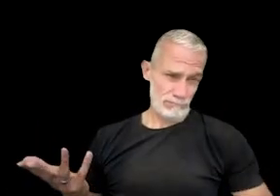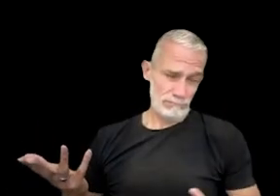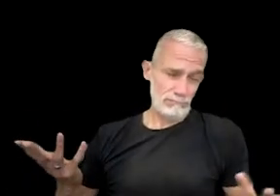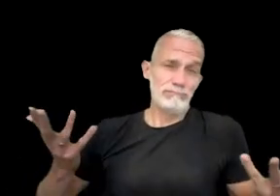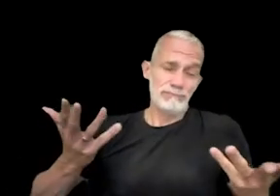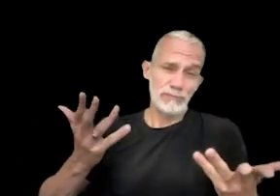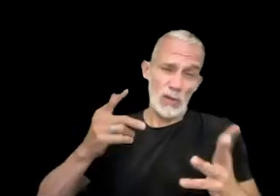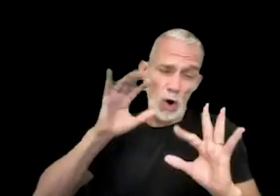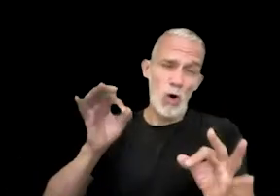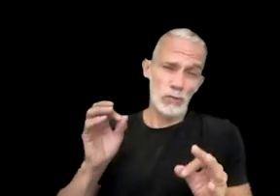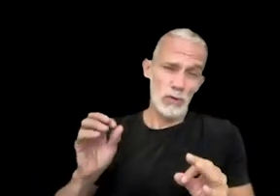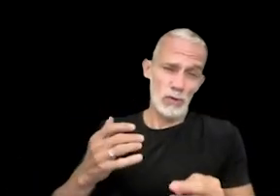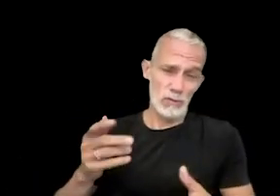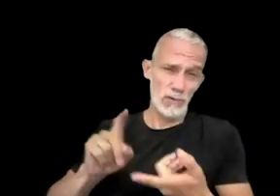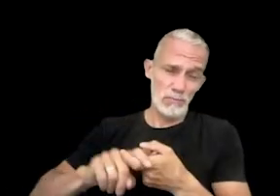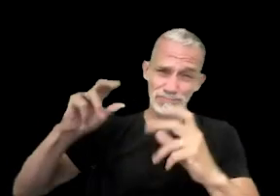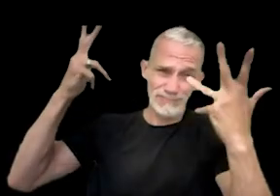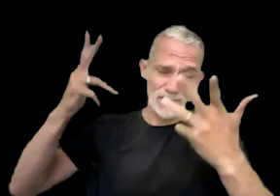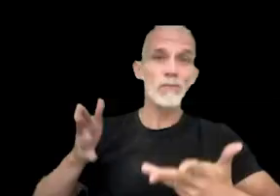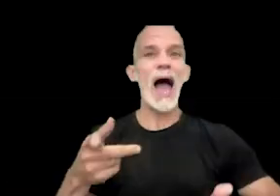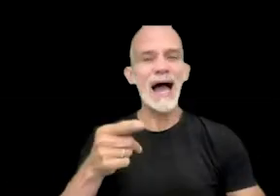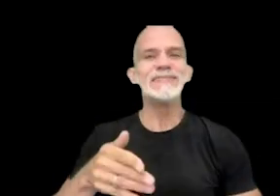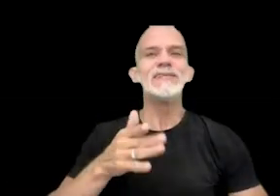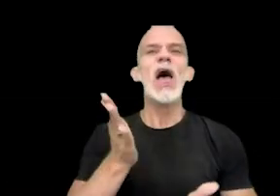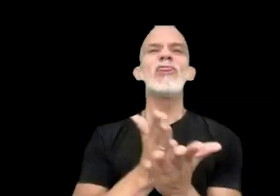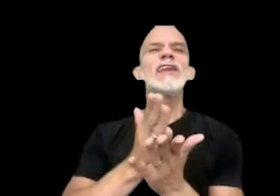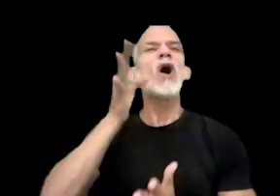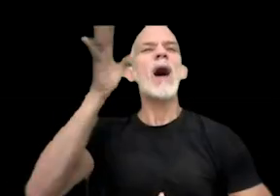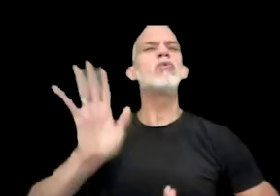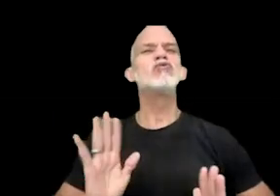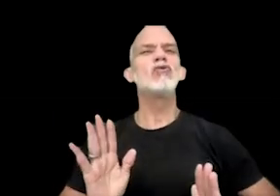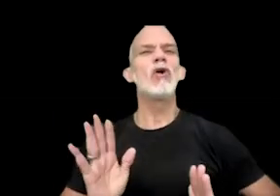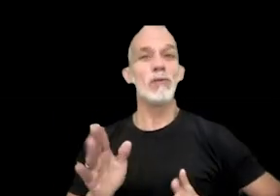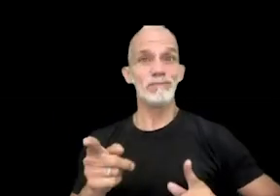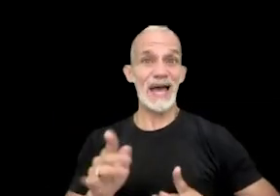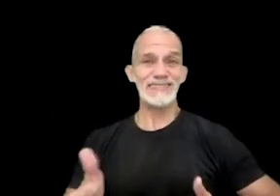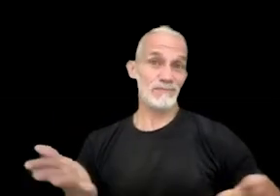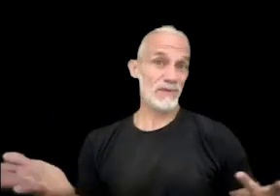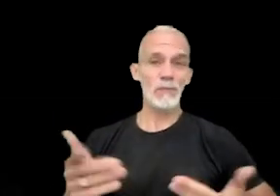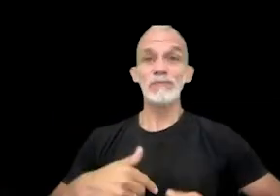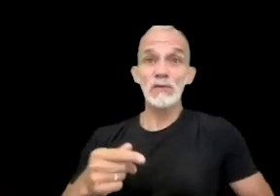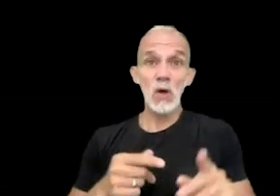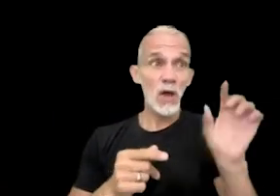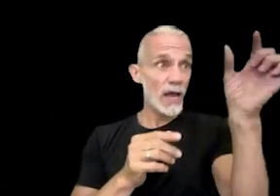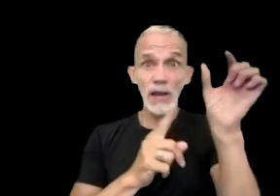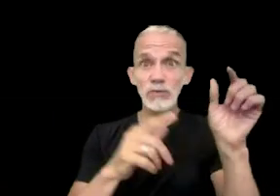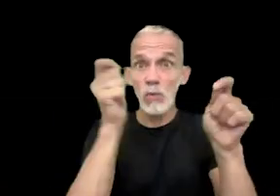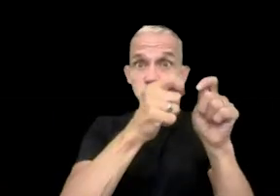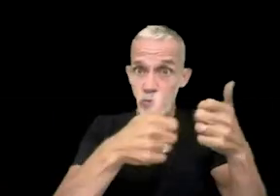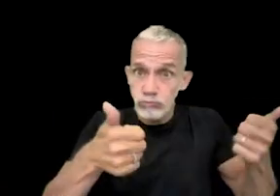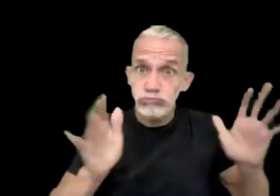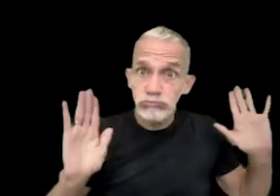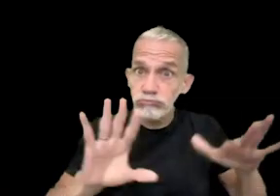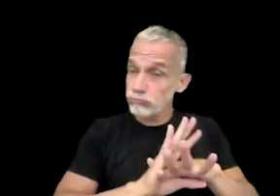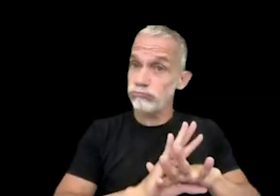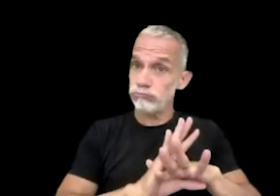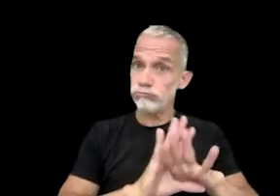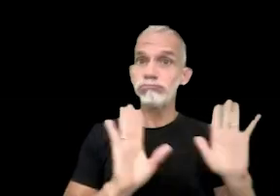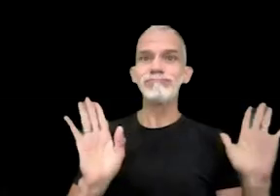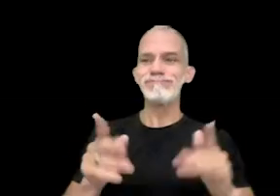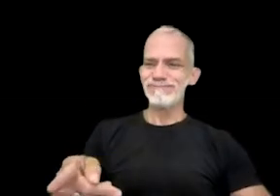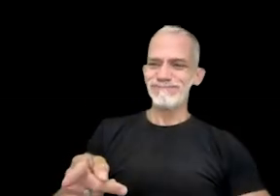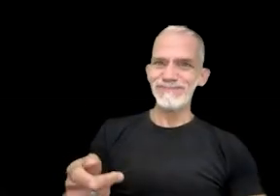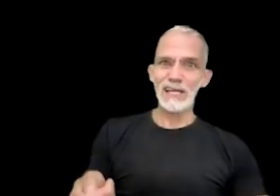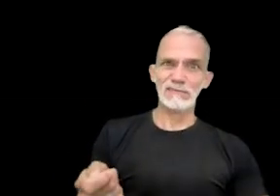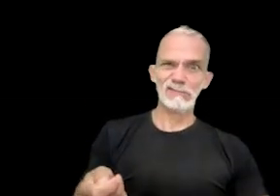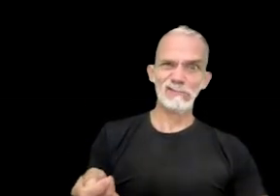naturalmente. Eso es el abuso del derecho, ¿no? O sea, yo el clavito lo clavé, pero ¿sabés que una cosa?